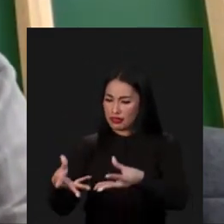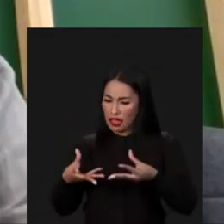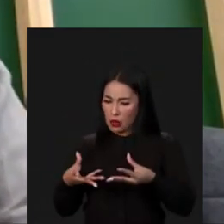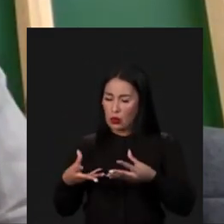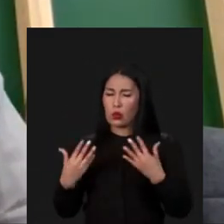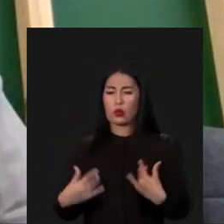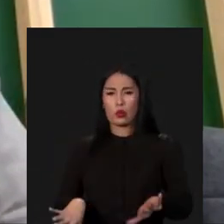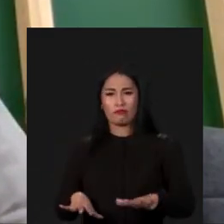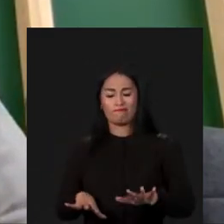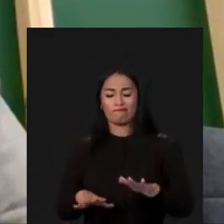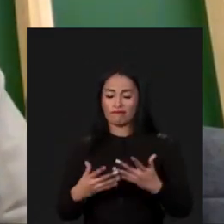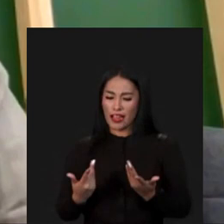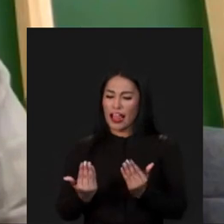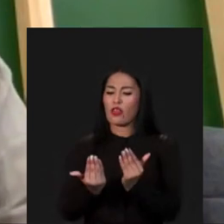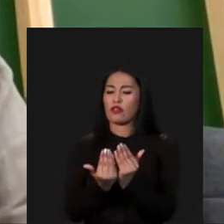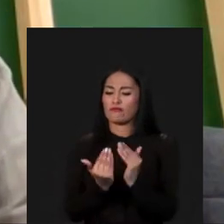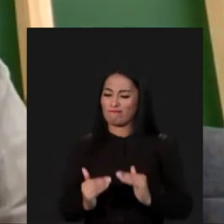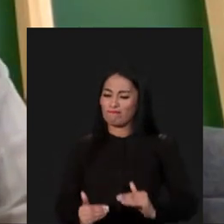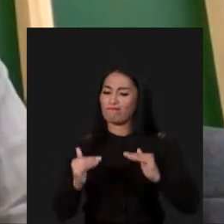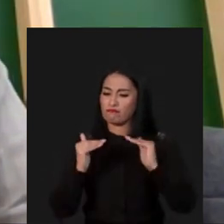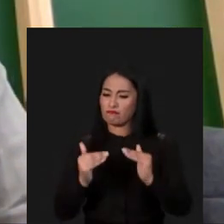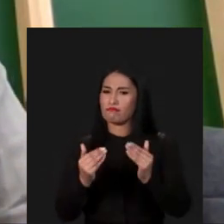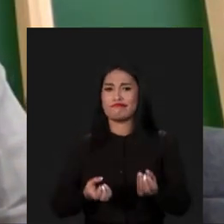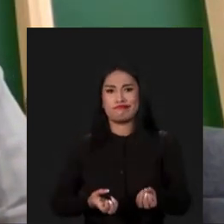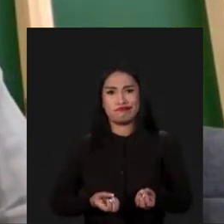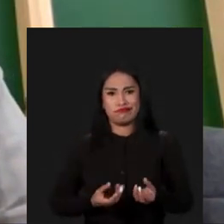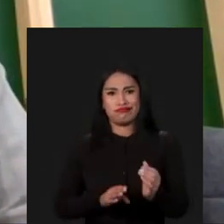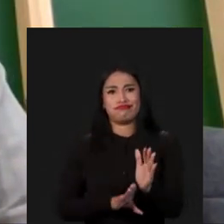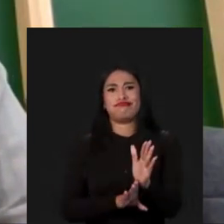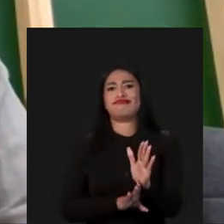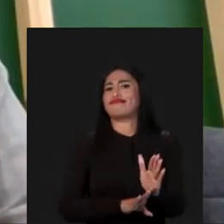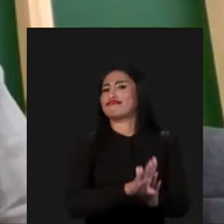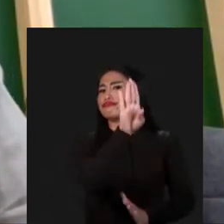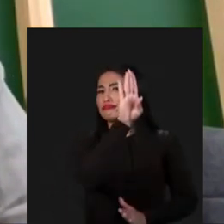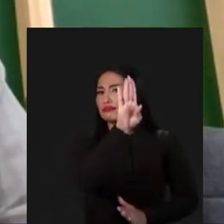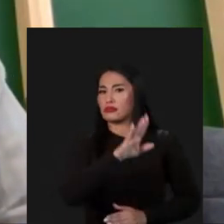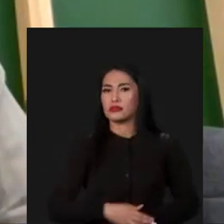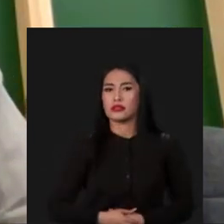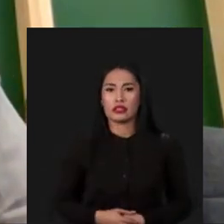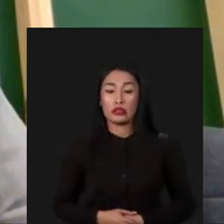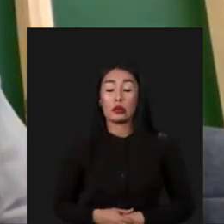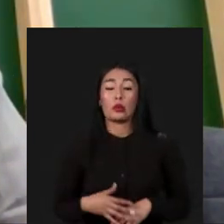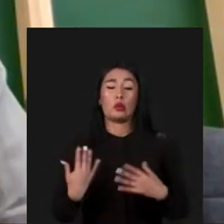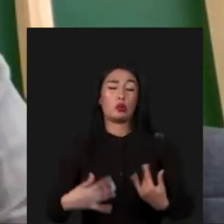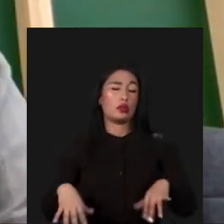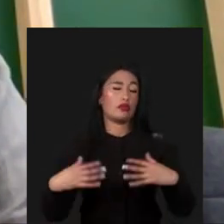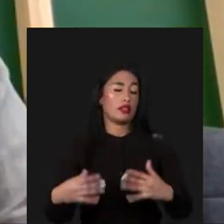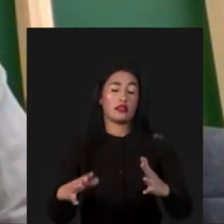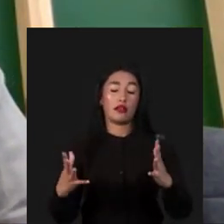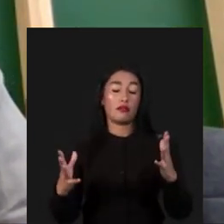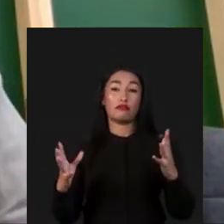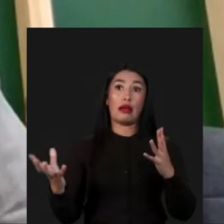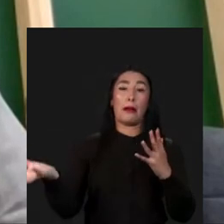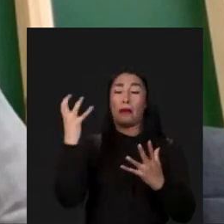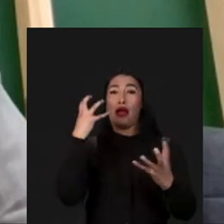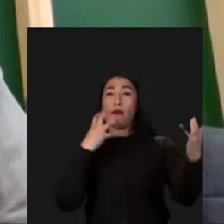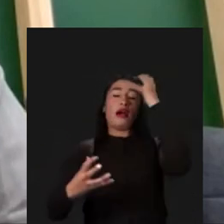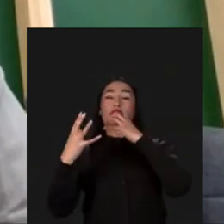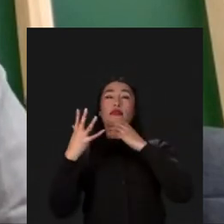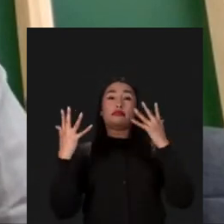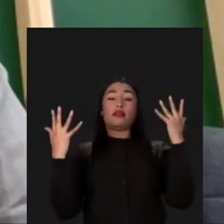transformación de la educación superior, ¿no? Lo vimos de manera abrupta, ¿no? Durante la pandemia, pero yo creo que